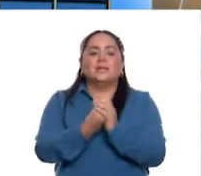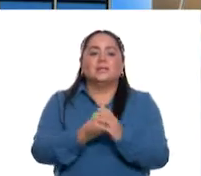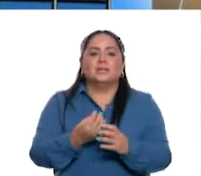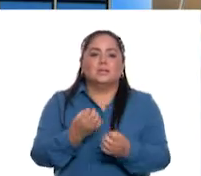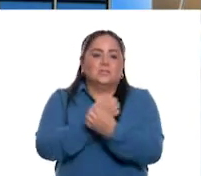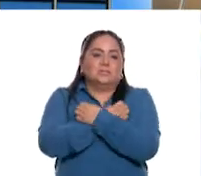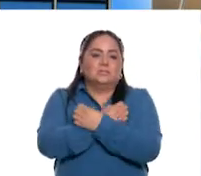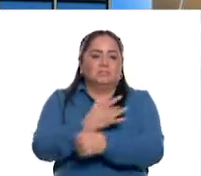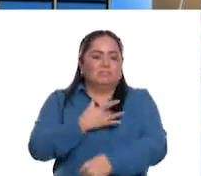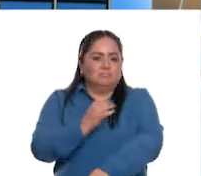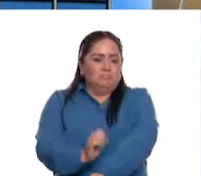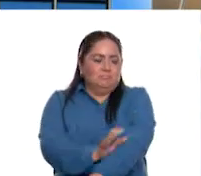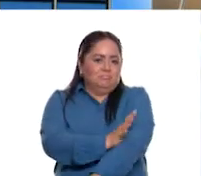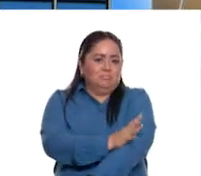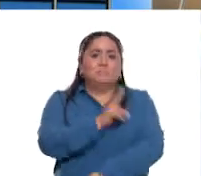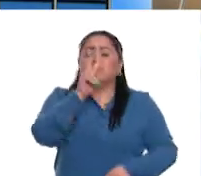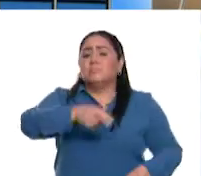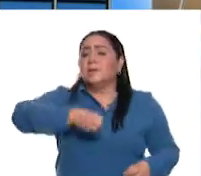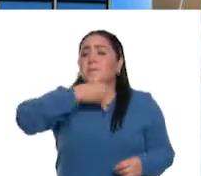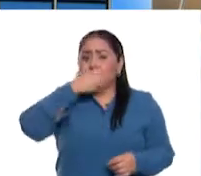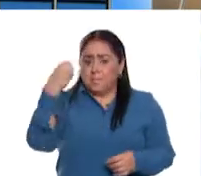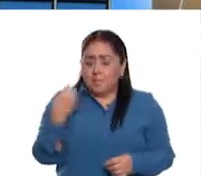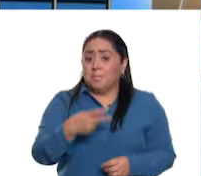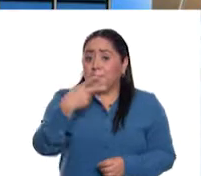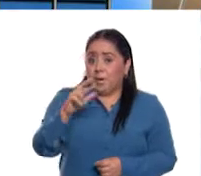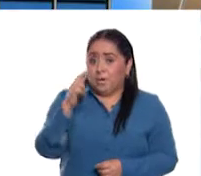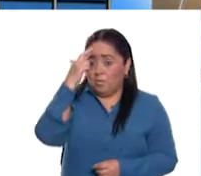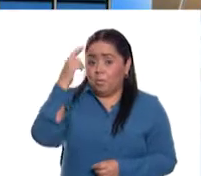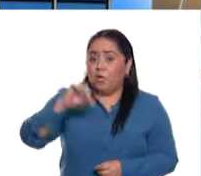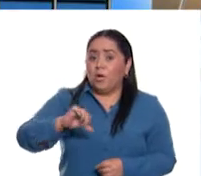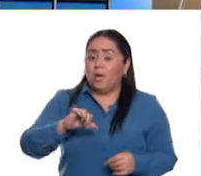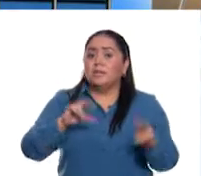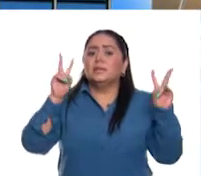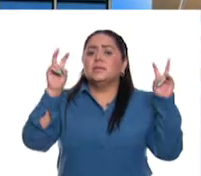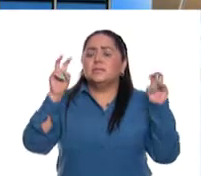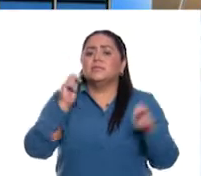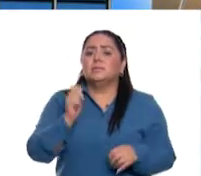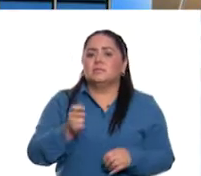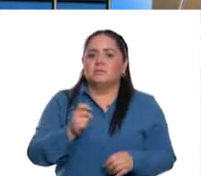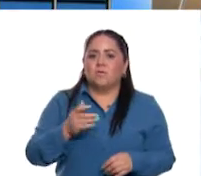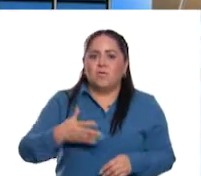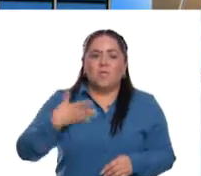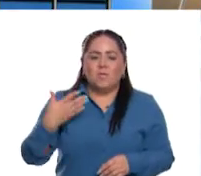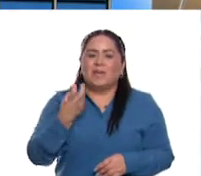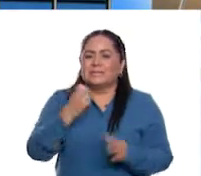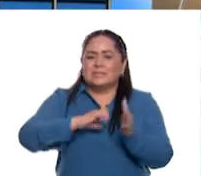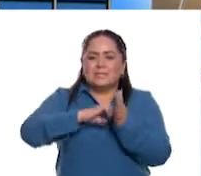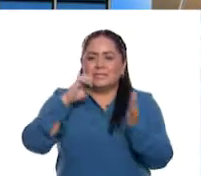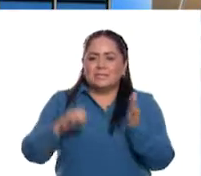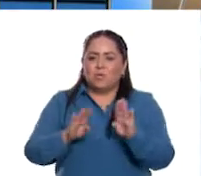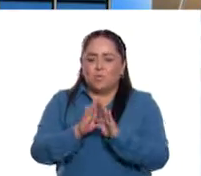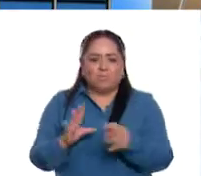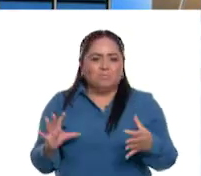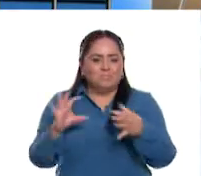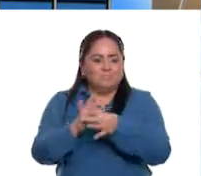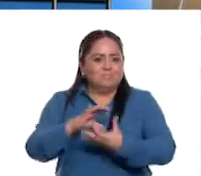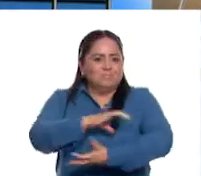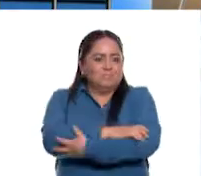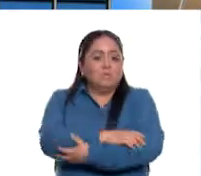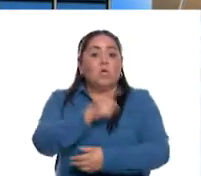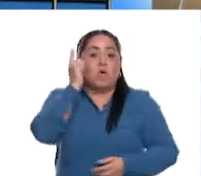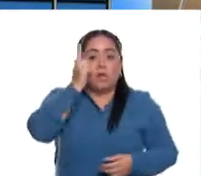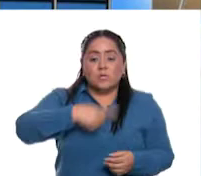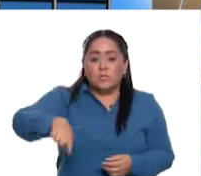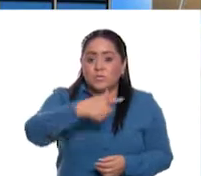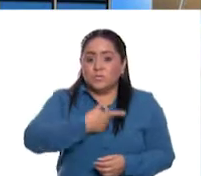educación socioemocional. Estuvo padrísima, ¿no? Recuerden, el tema del día de hoy fue nuestros logros, un ejemplo de solidaridad. Esperamos que lo